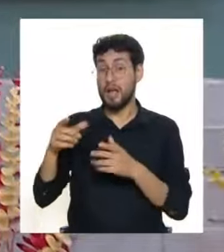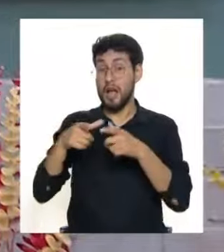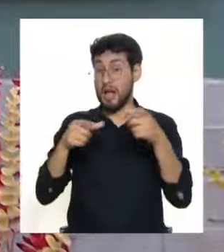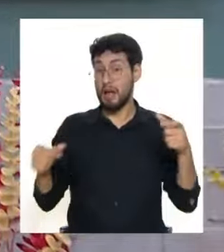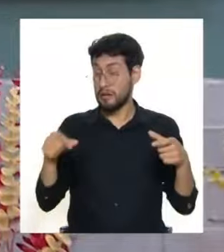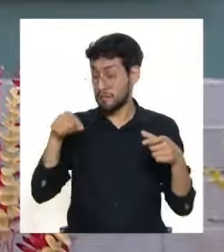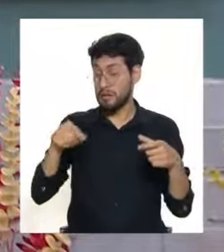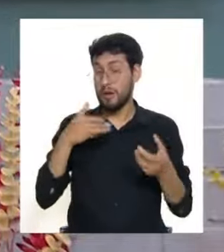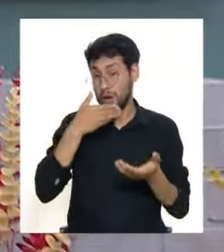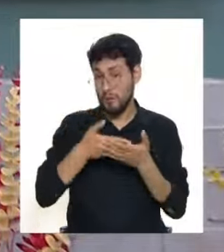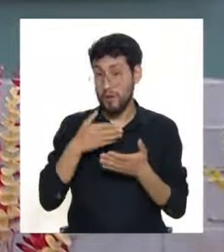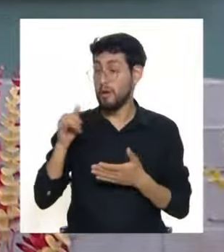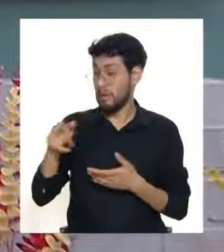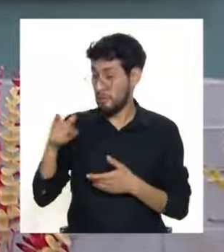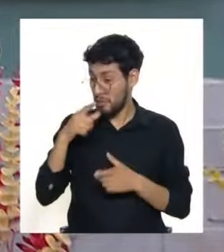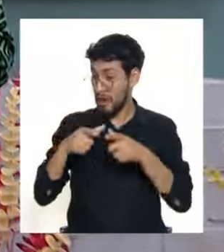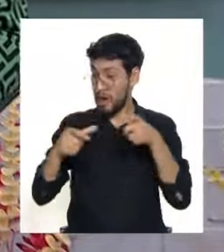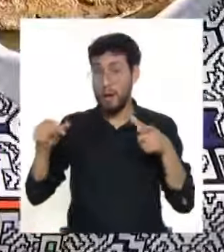palometa en este caldito, pero